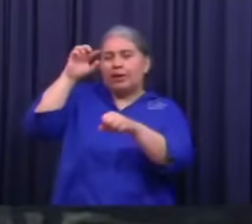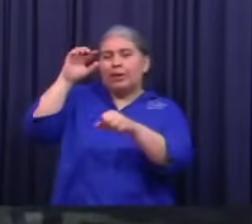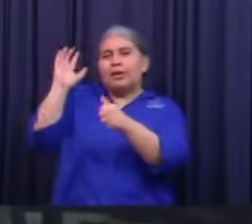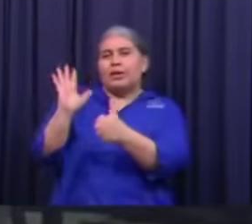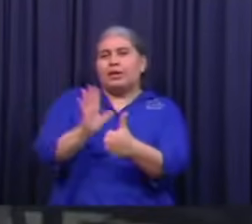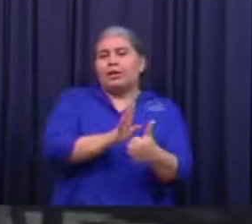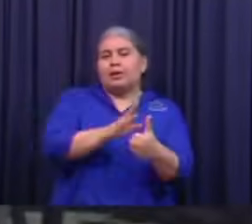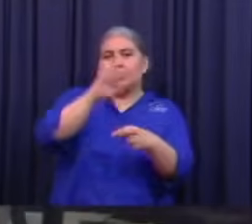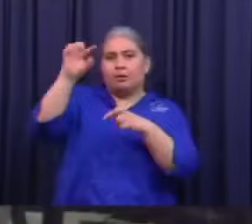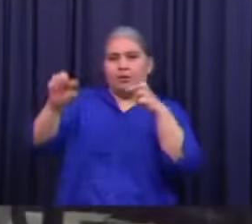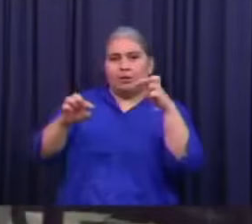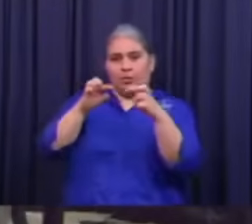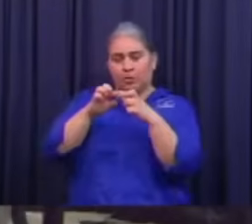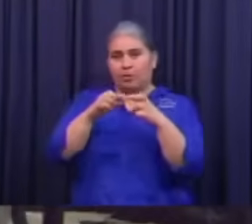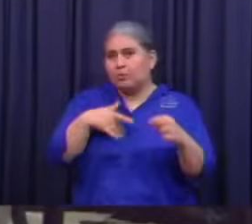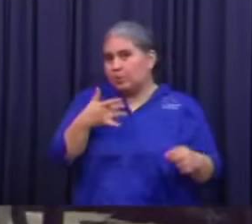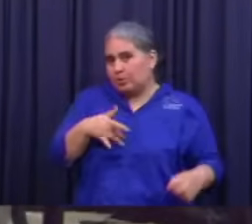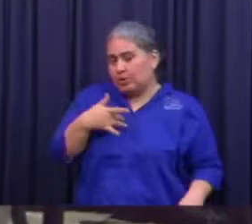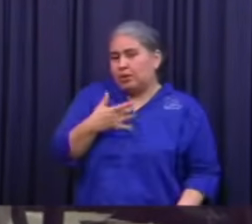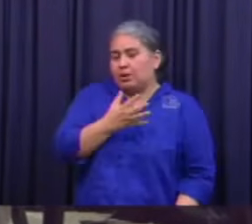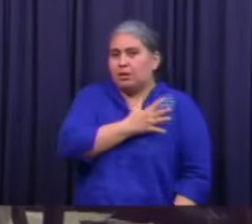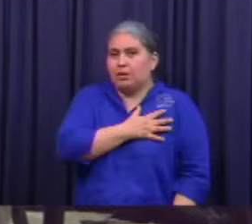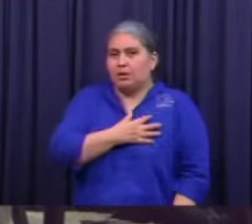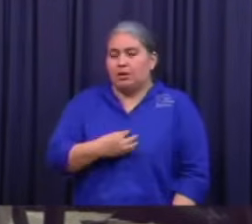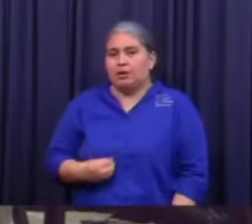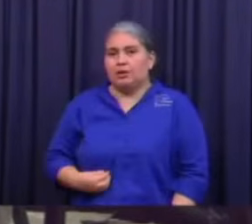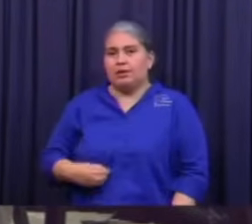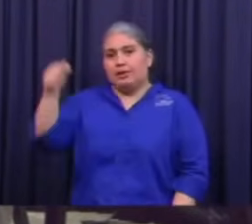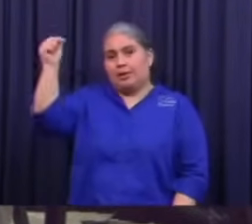pasado que había un